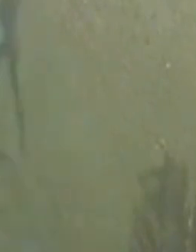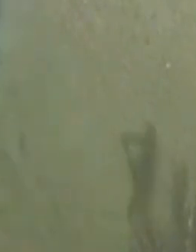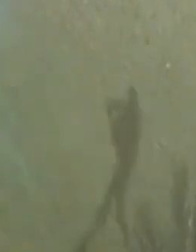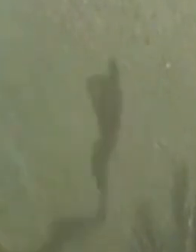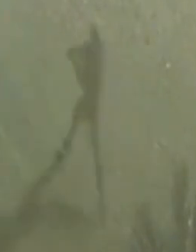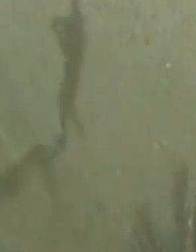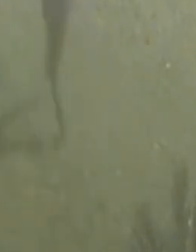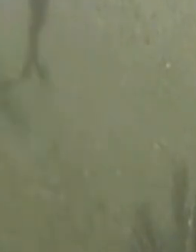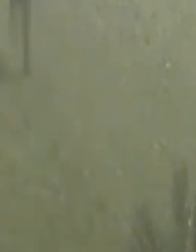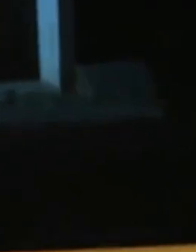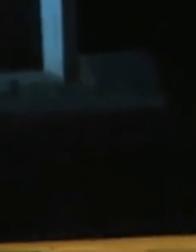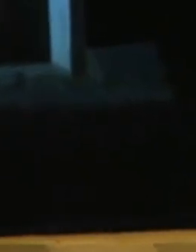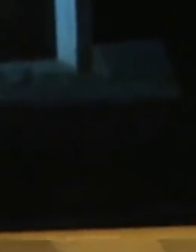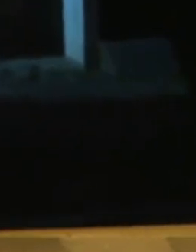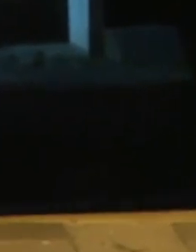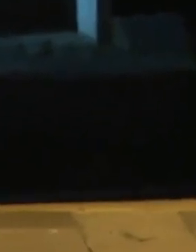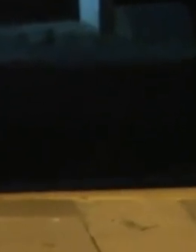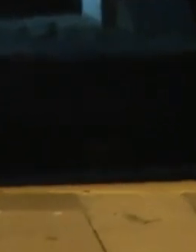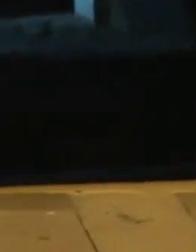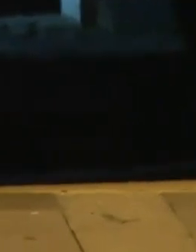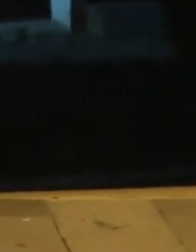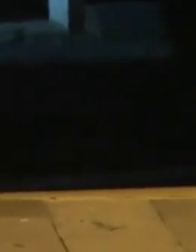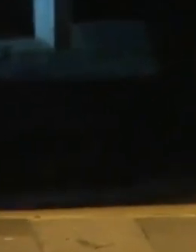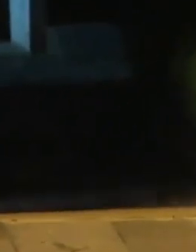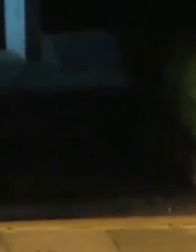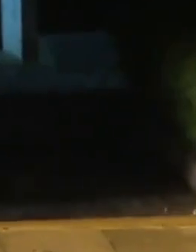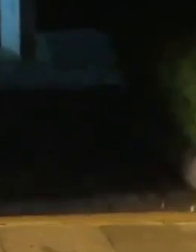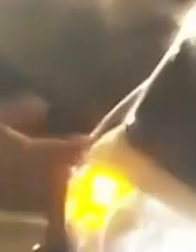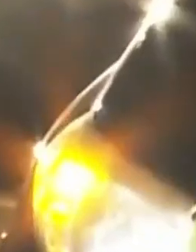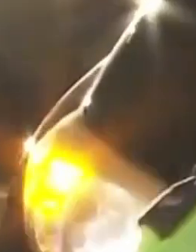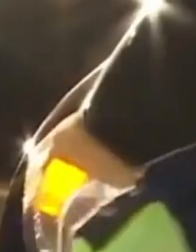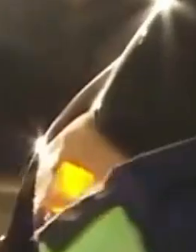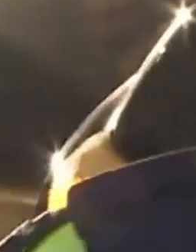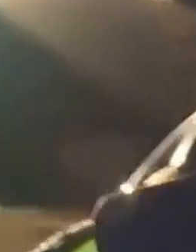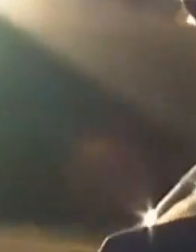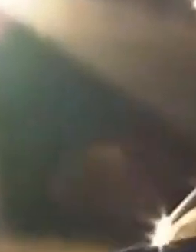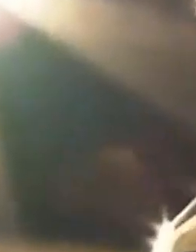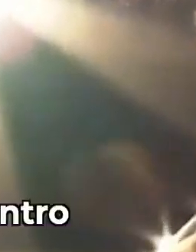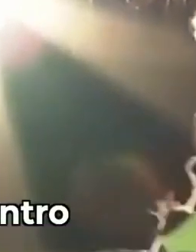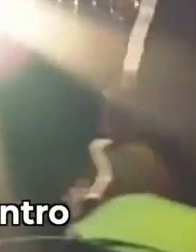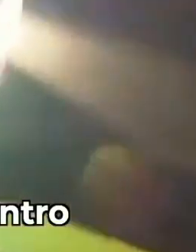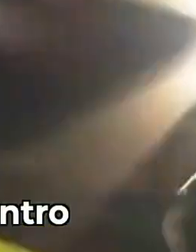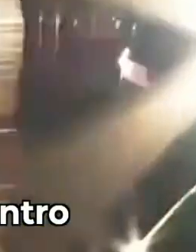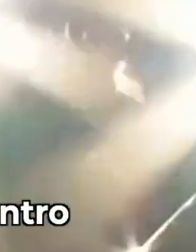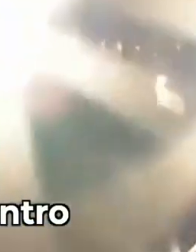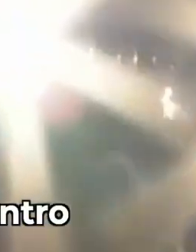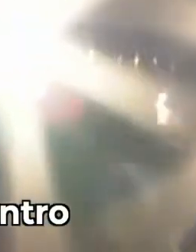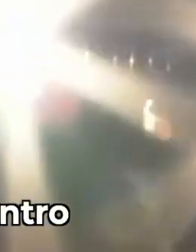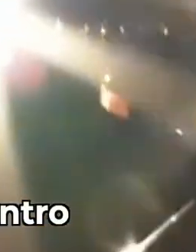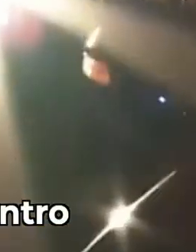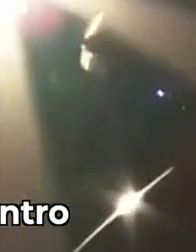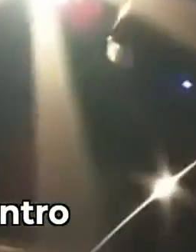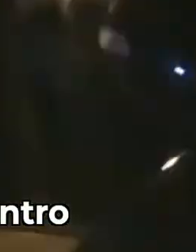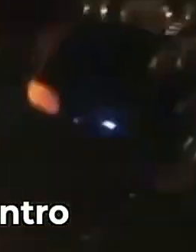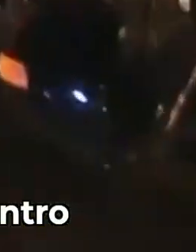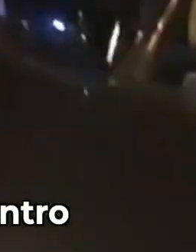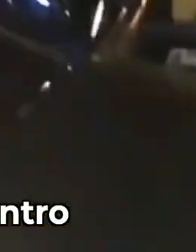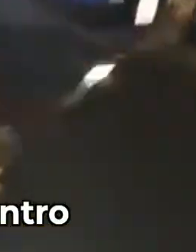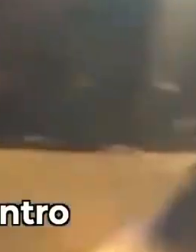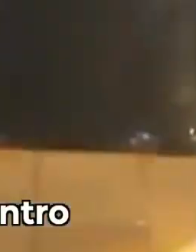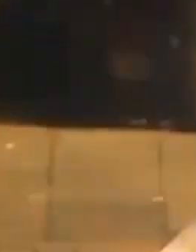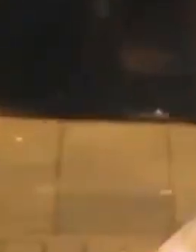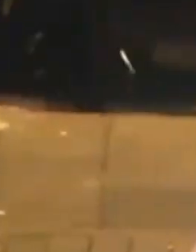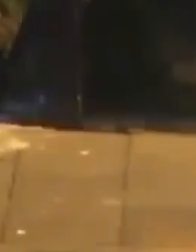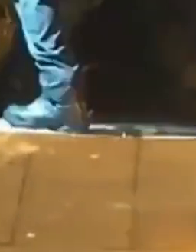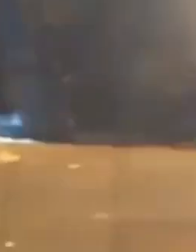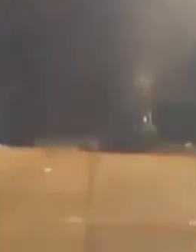vehículo que lo iban a meter en ese vehículo. Me impresiona porque ya era adentro de la